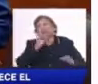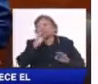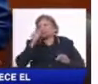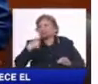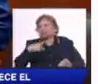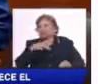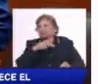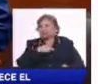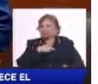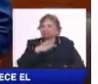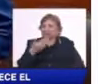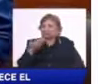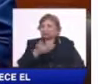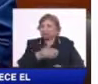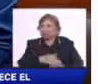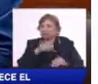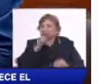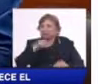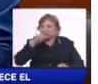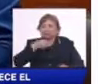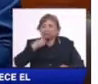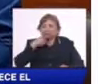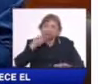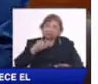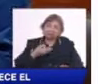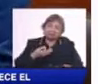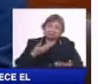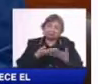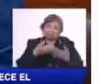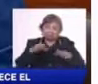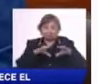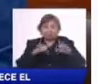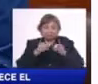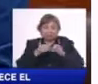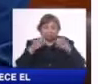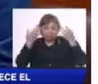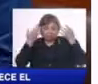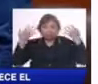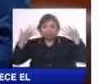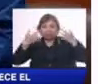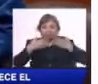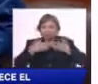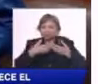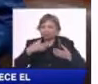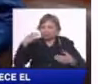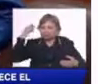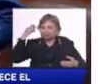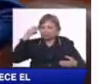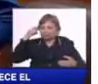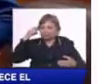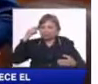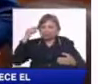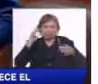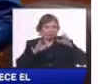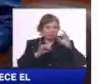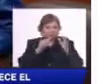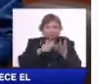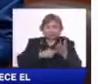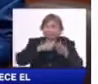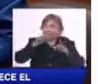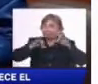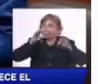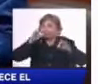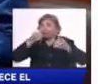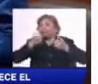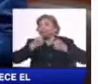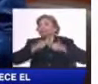de nosotros, pero creo que justamente de eso se trata el consenso. La política también es el arte de lo